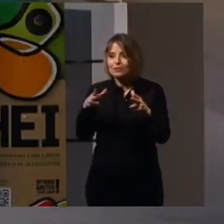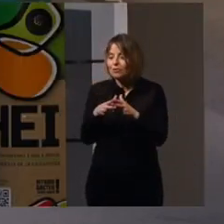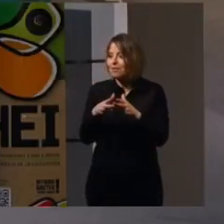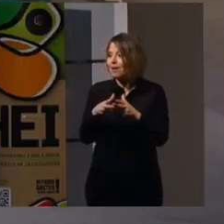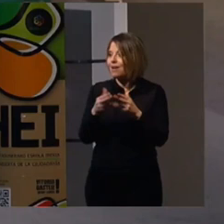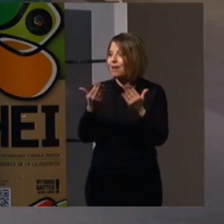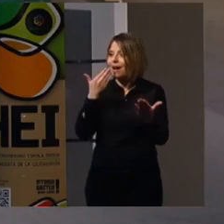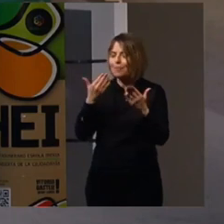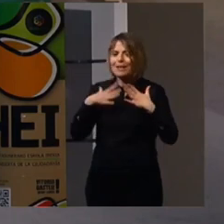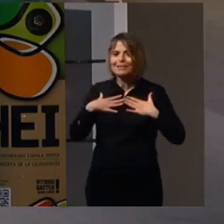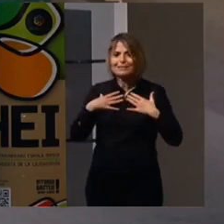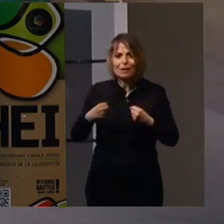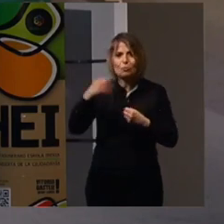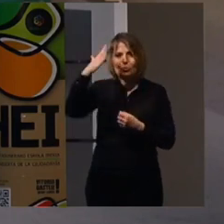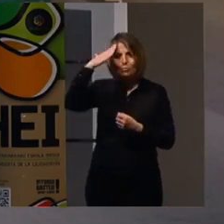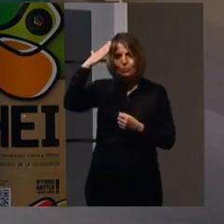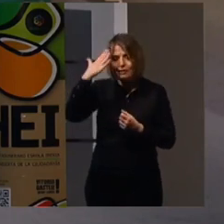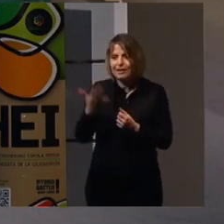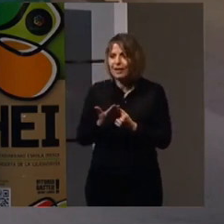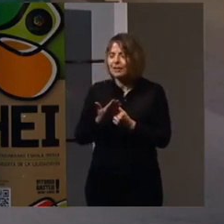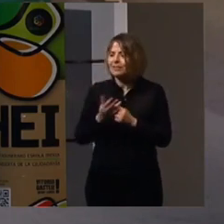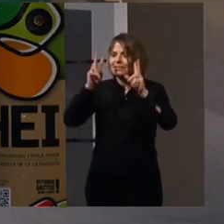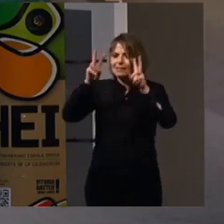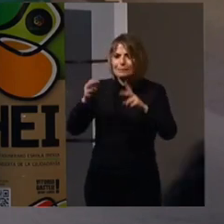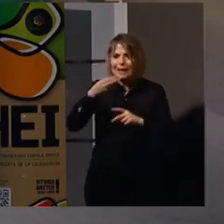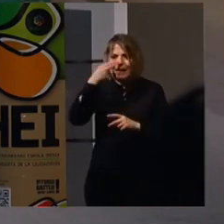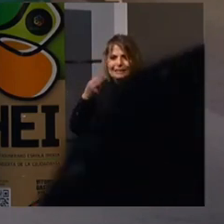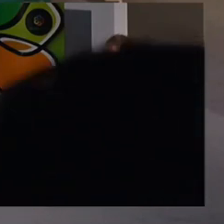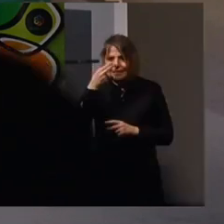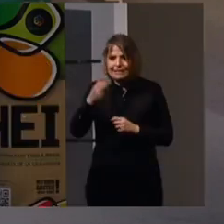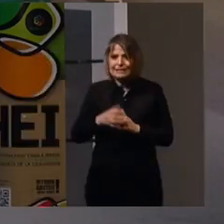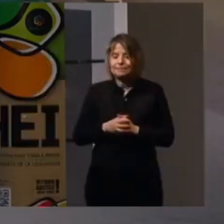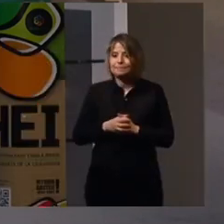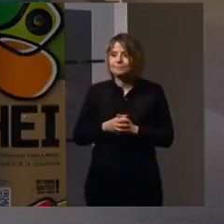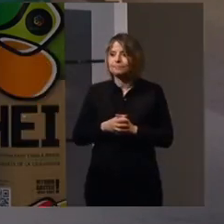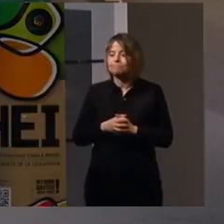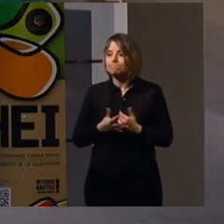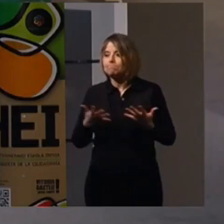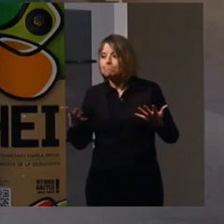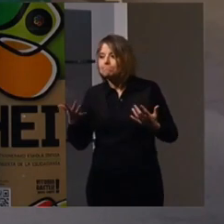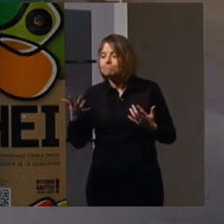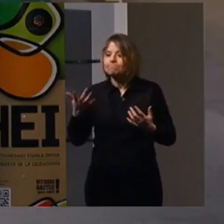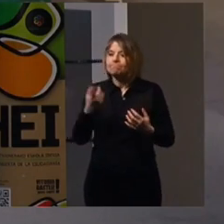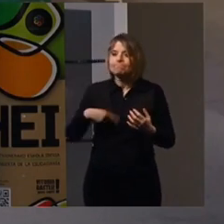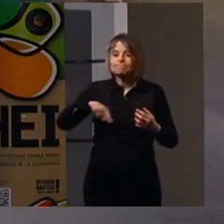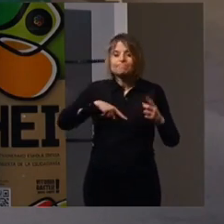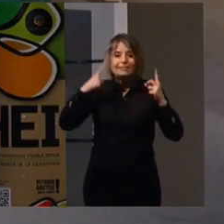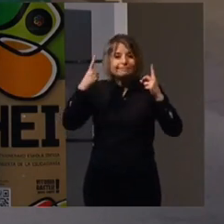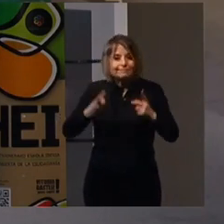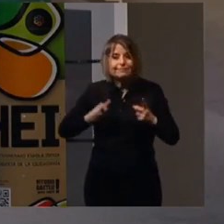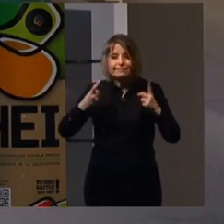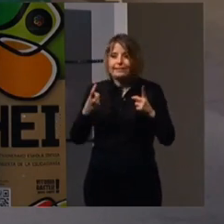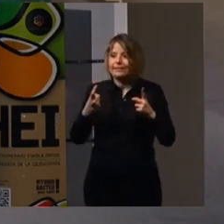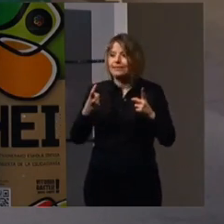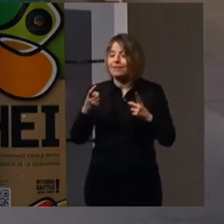que lleva a hablar de salud mental, que lleva a que este tema interese mucho. Y bueno, lo que intentábamos, que